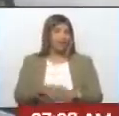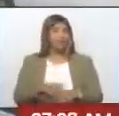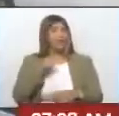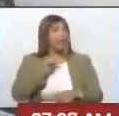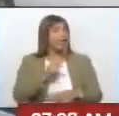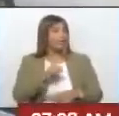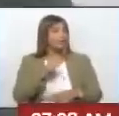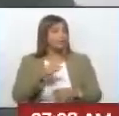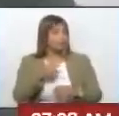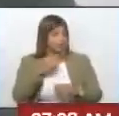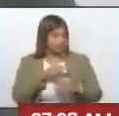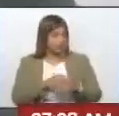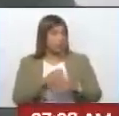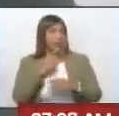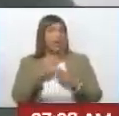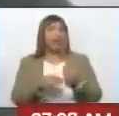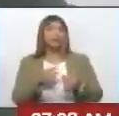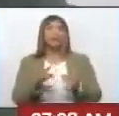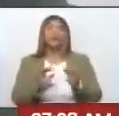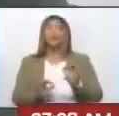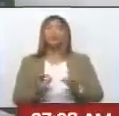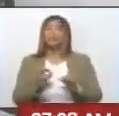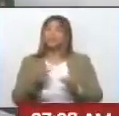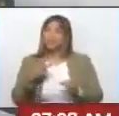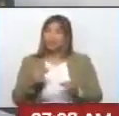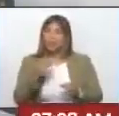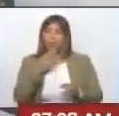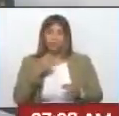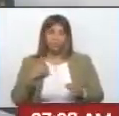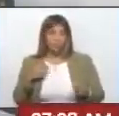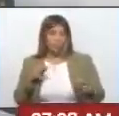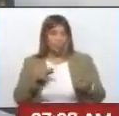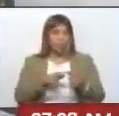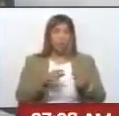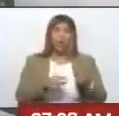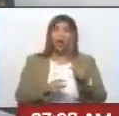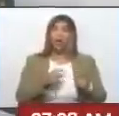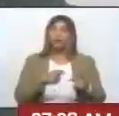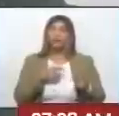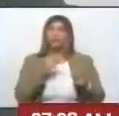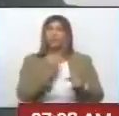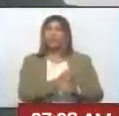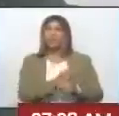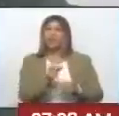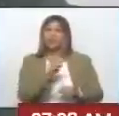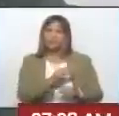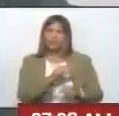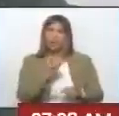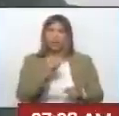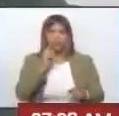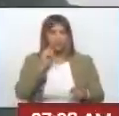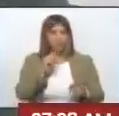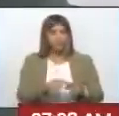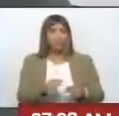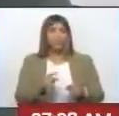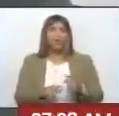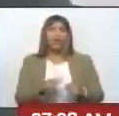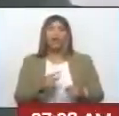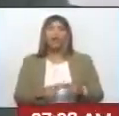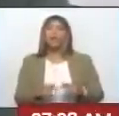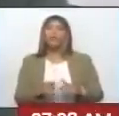destaca cuando no actúa la justicia. Porque si yo conozco a alguien que no ha trabajado nunca o que está dedicado a ciertas cosas, pero